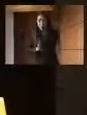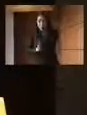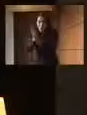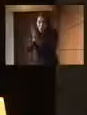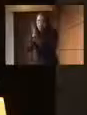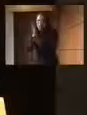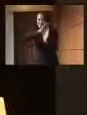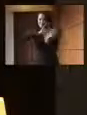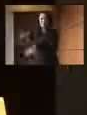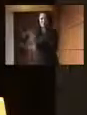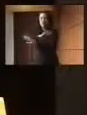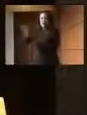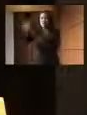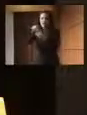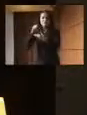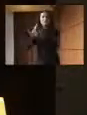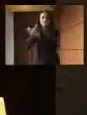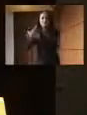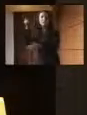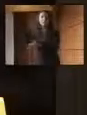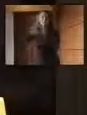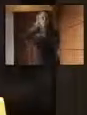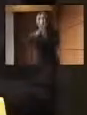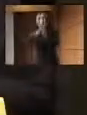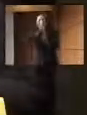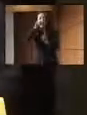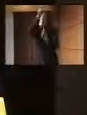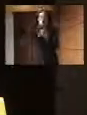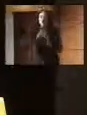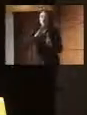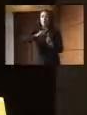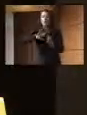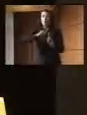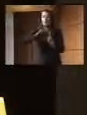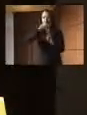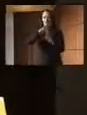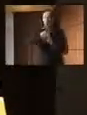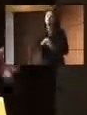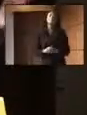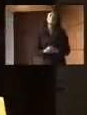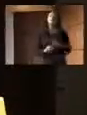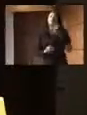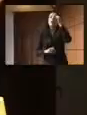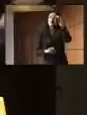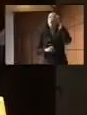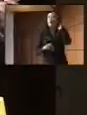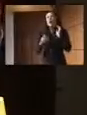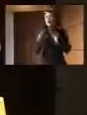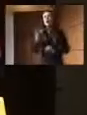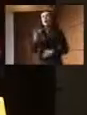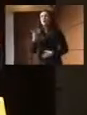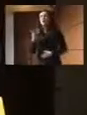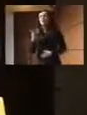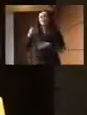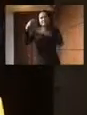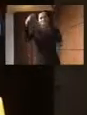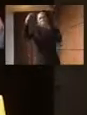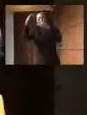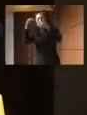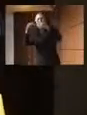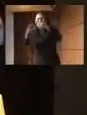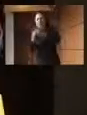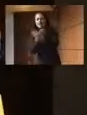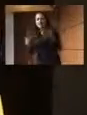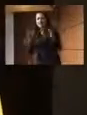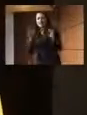teniendo nada que ver en el campo de las personas con discapacidad. Hay una serie de elementos que me parecen